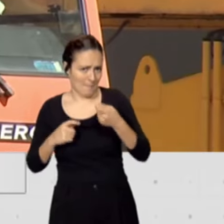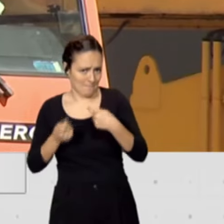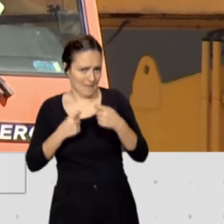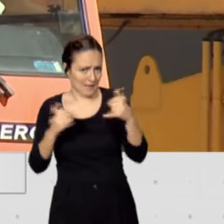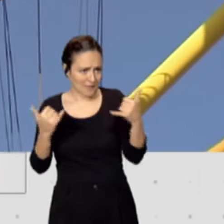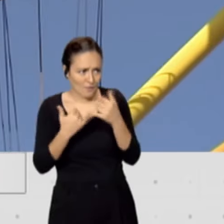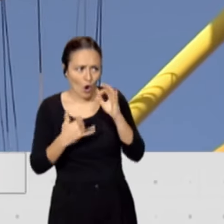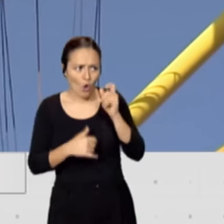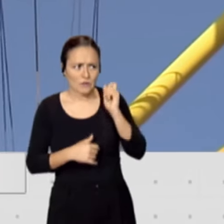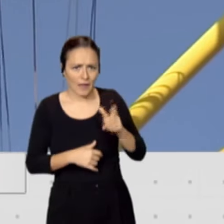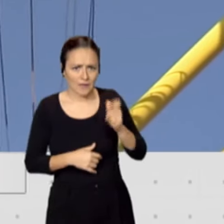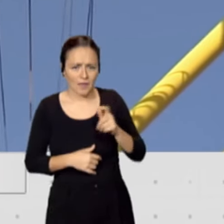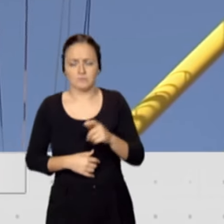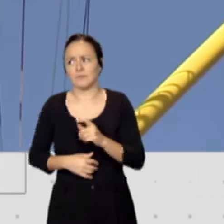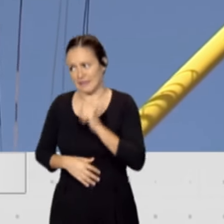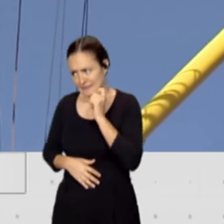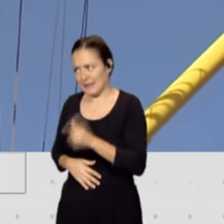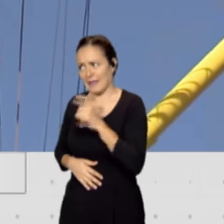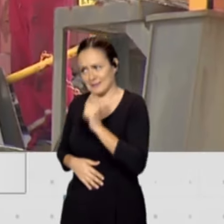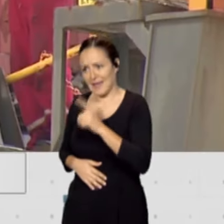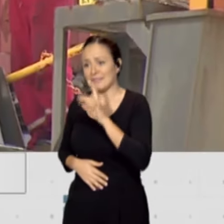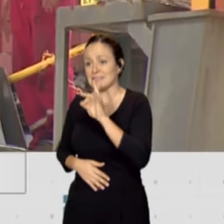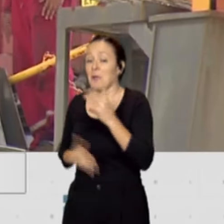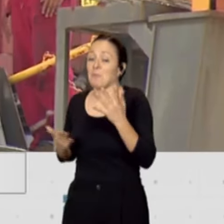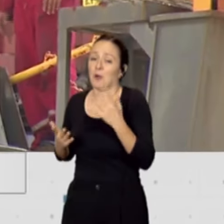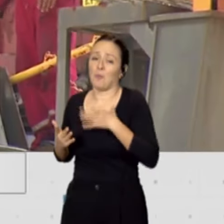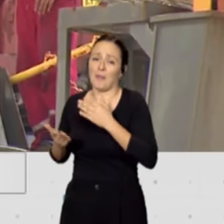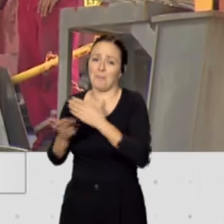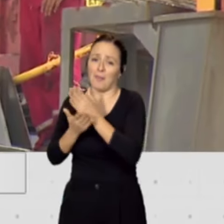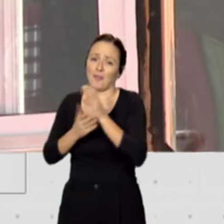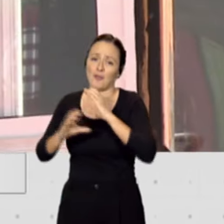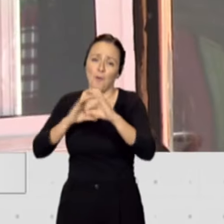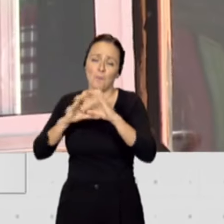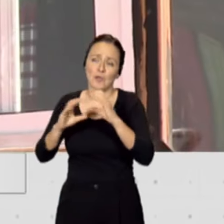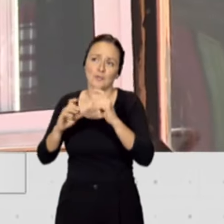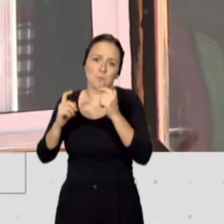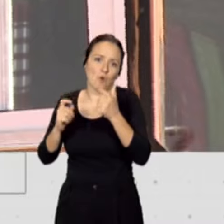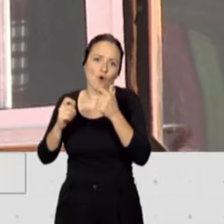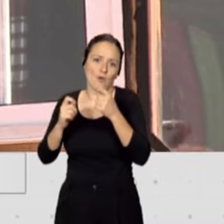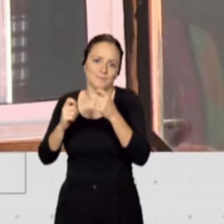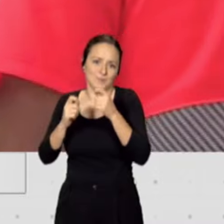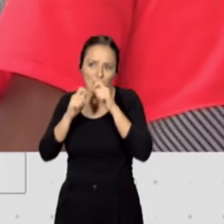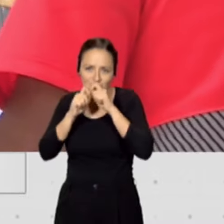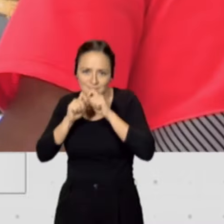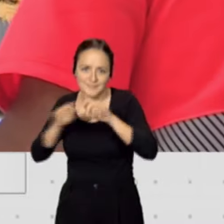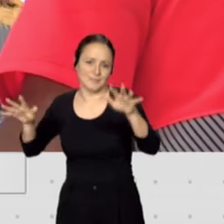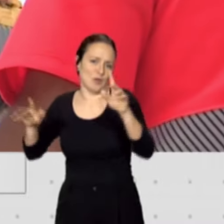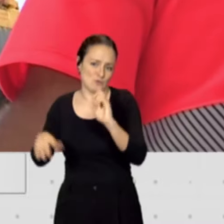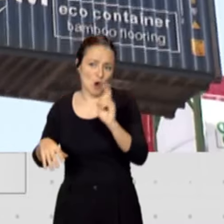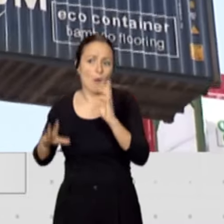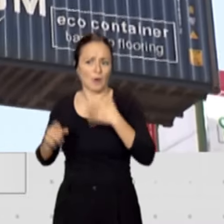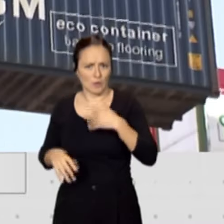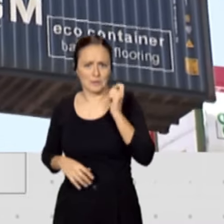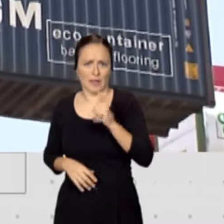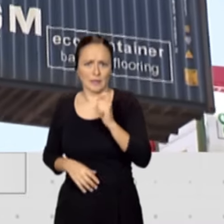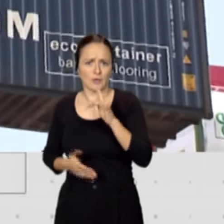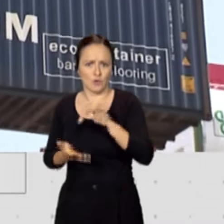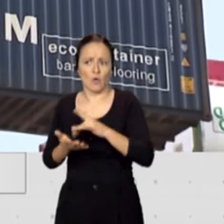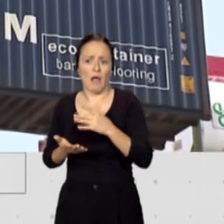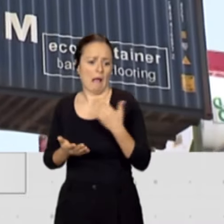en los medios ocur ocurren con mucha frecuencia lo que pasa es que a lo mejor los medios no hacen tanta no se hacen eco de ella pero sí ocurren con mucha frecuencia hace muy poquito